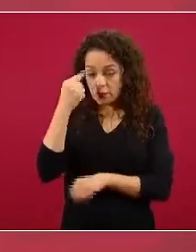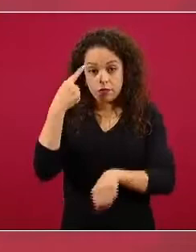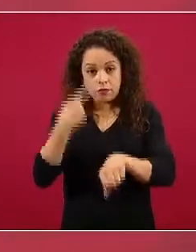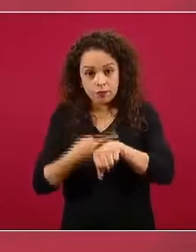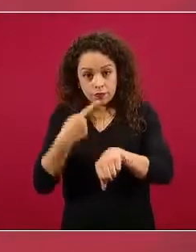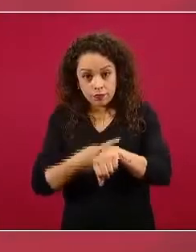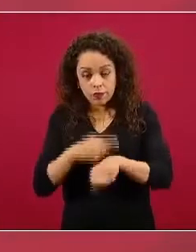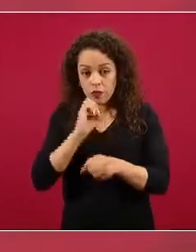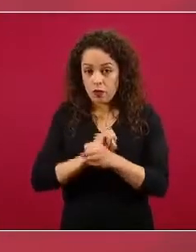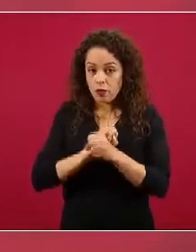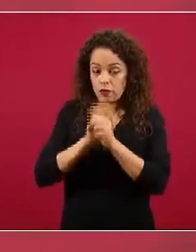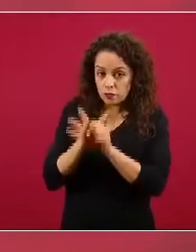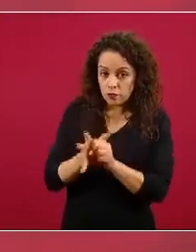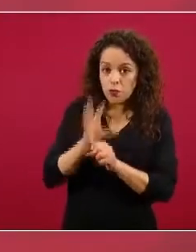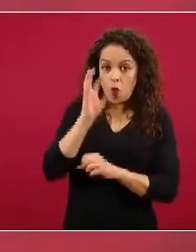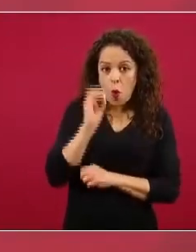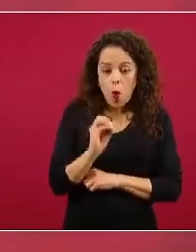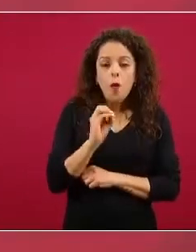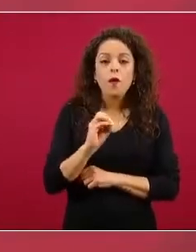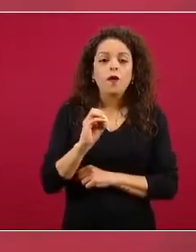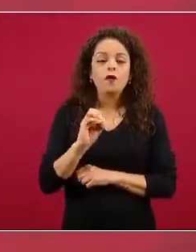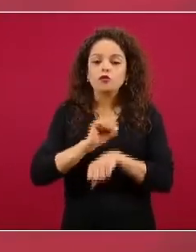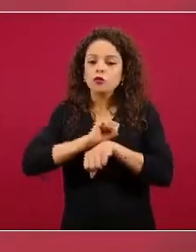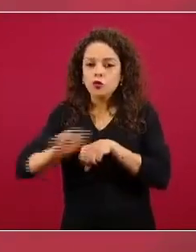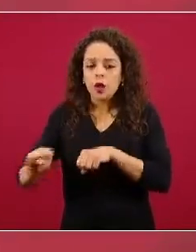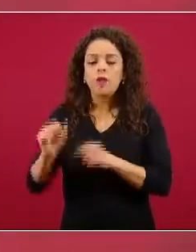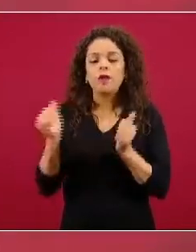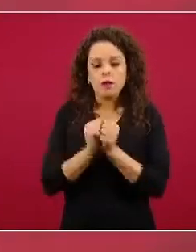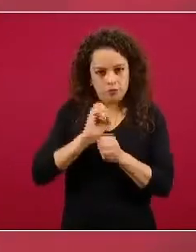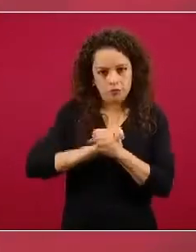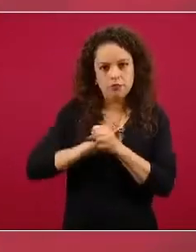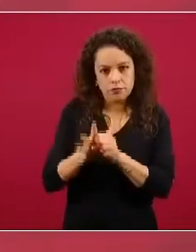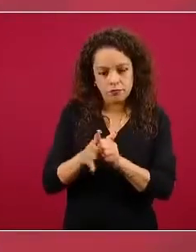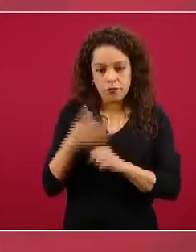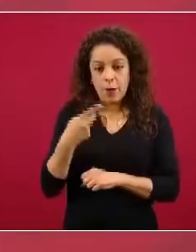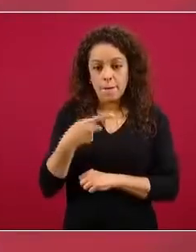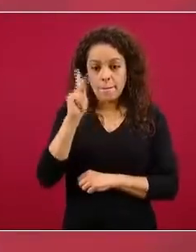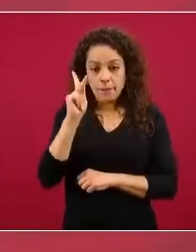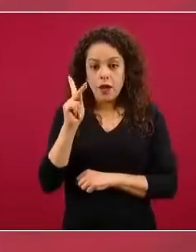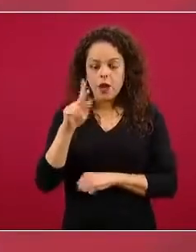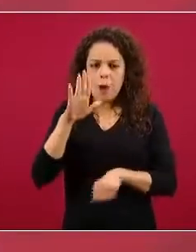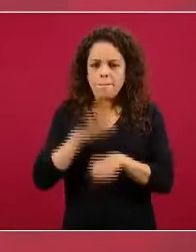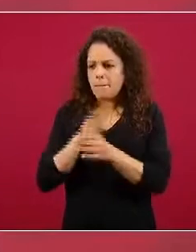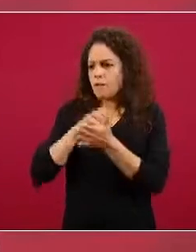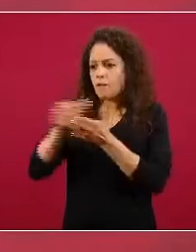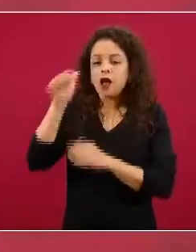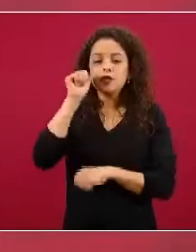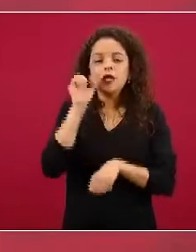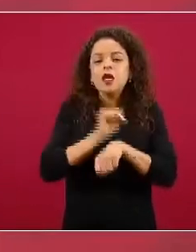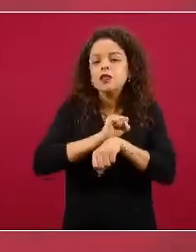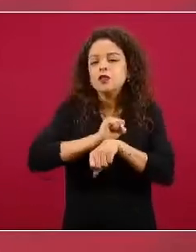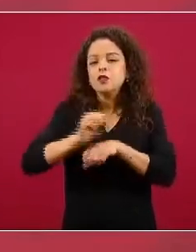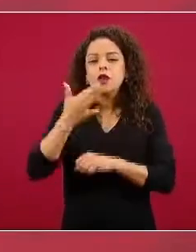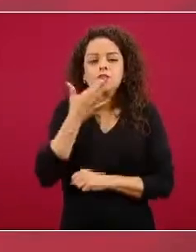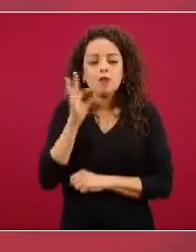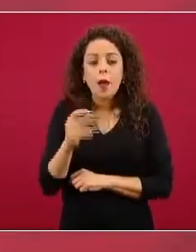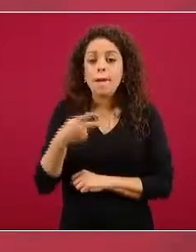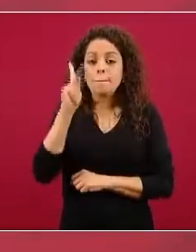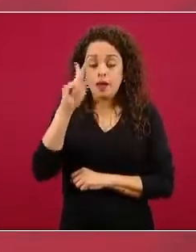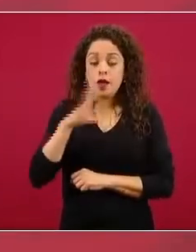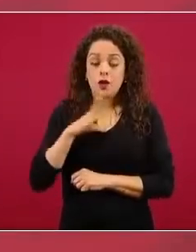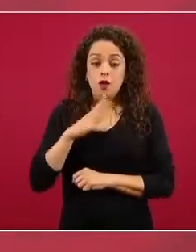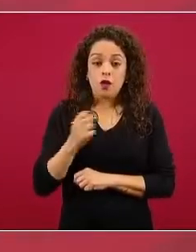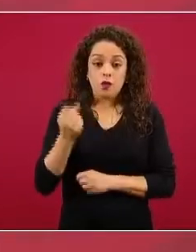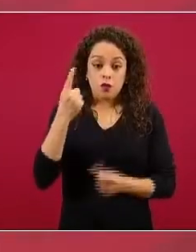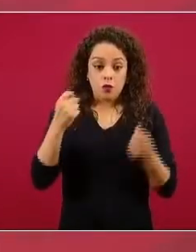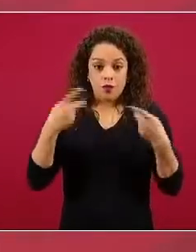COVID-19. En la mayoría de las personas con COVID-19 tienen una enfermedad leve, pero hay personas, que son precisamente